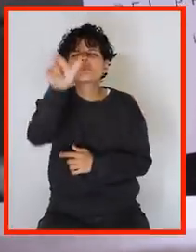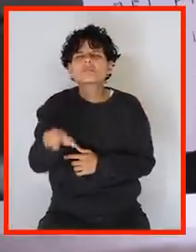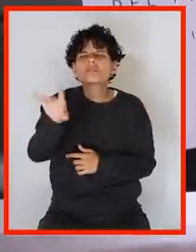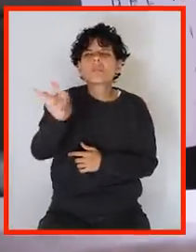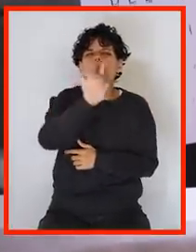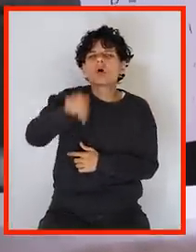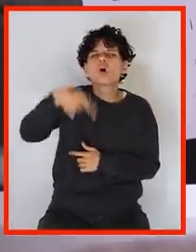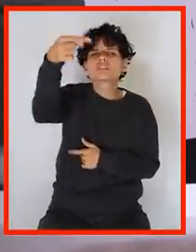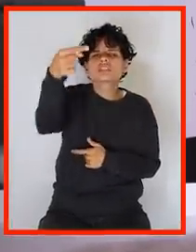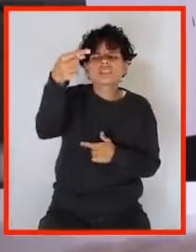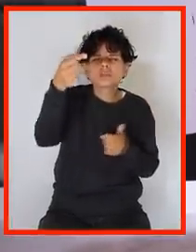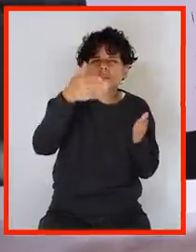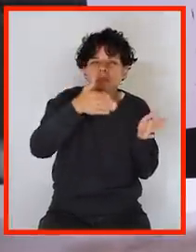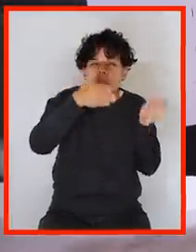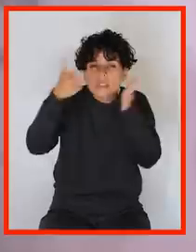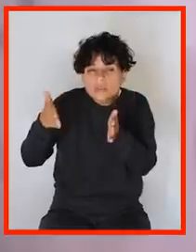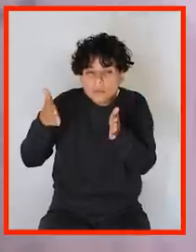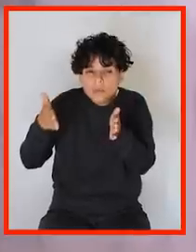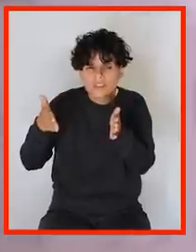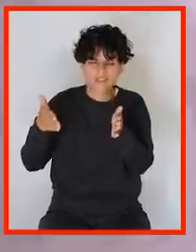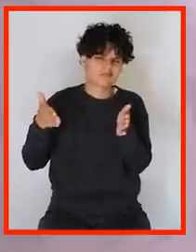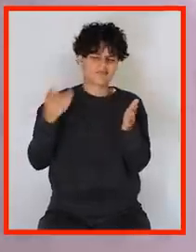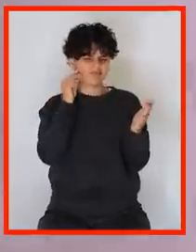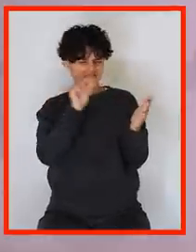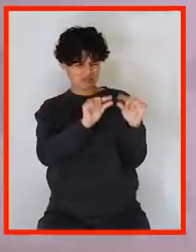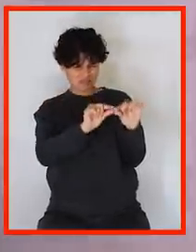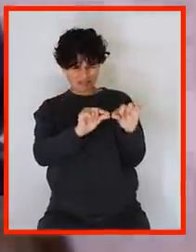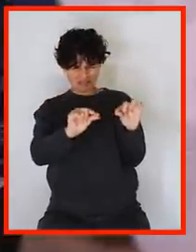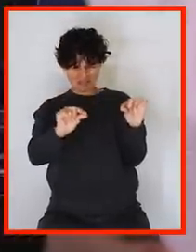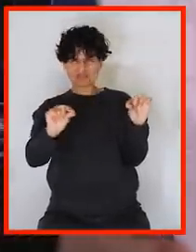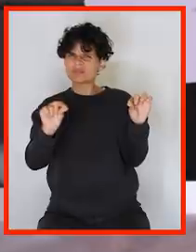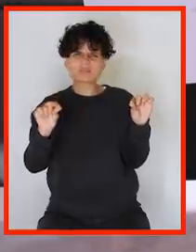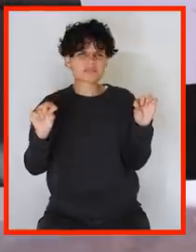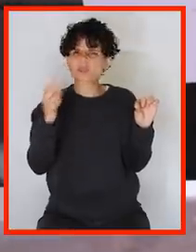invitado del próximo capítulo. Puta, no alcanza a leer más abajo, weón.